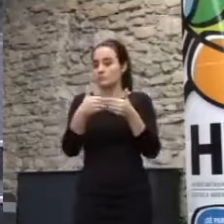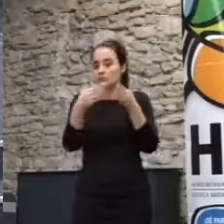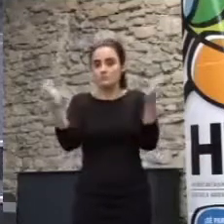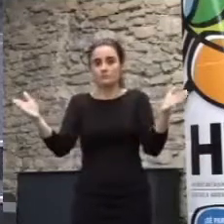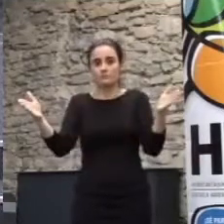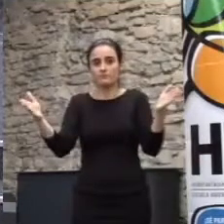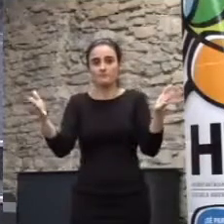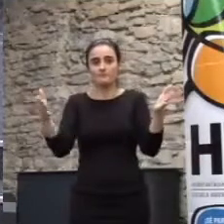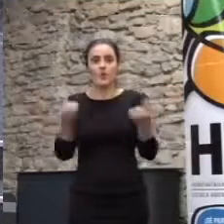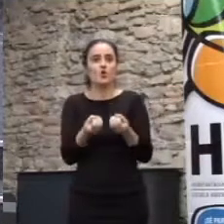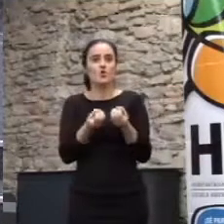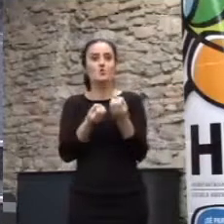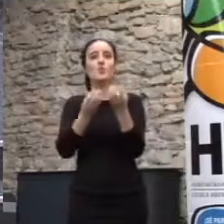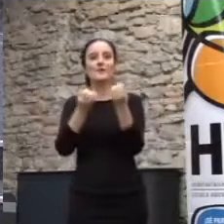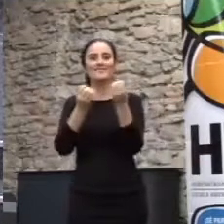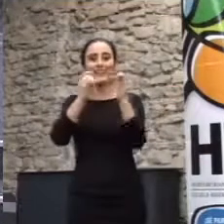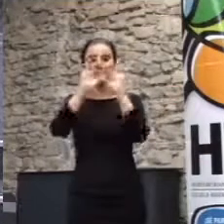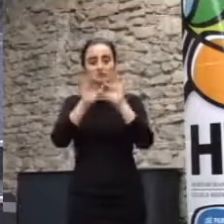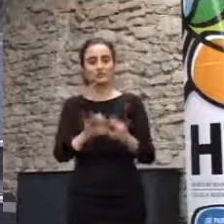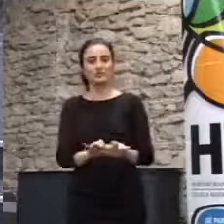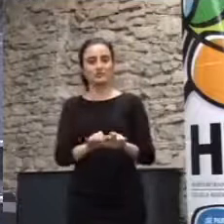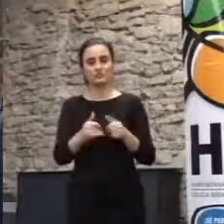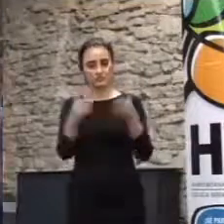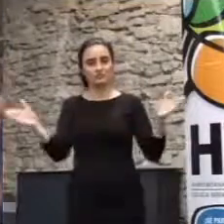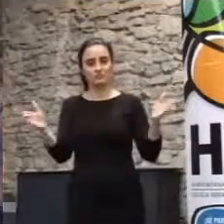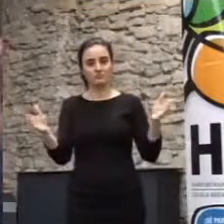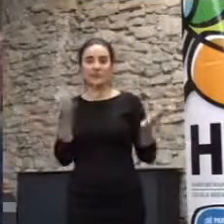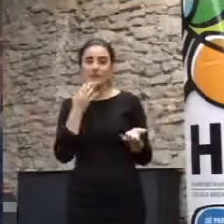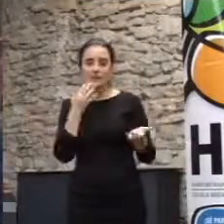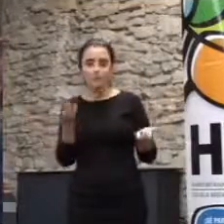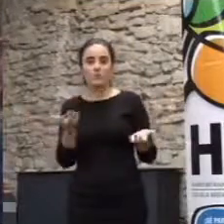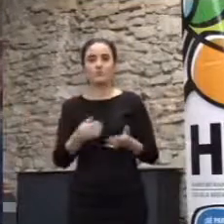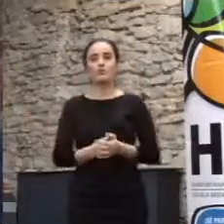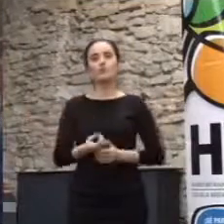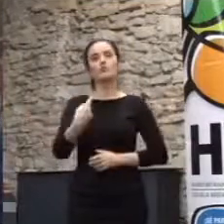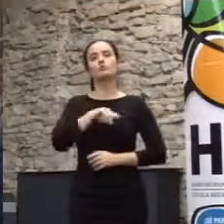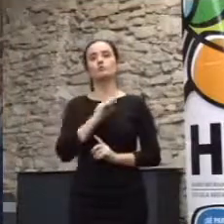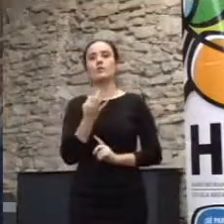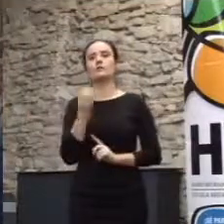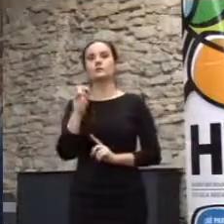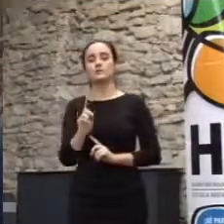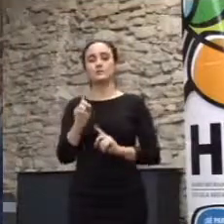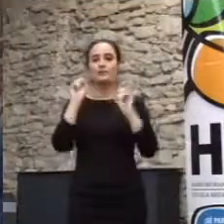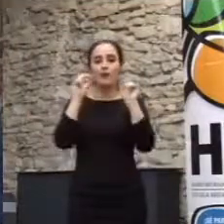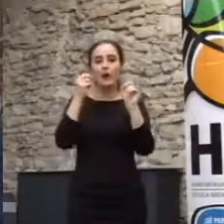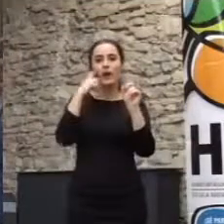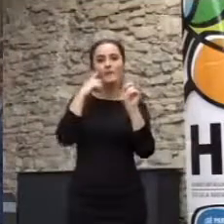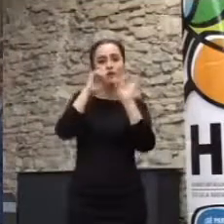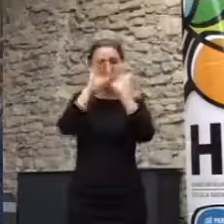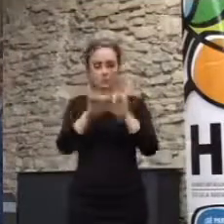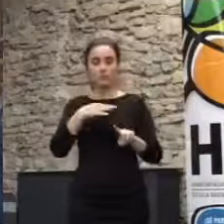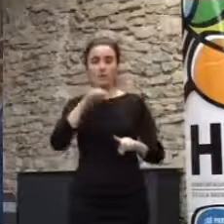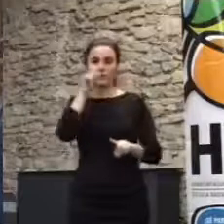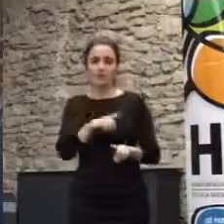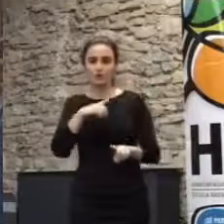los comentarios, que también tenemos que educar un poquito en lo que se puede comentar y no se puede comentar, porque eso también es otro